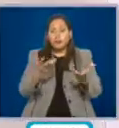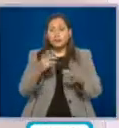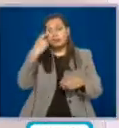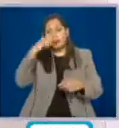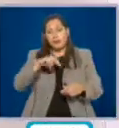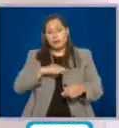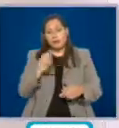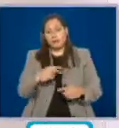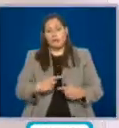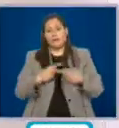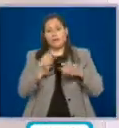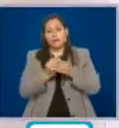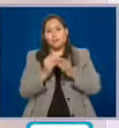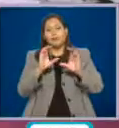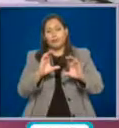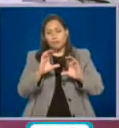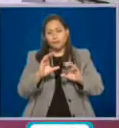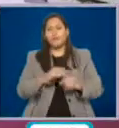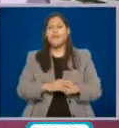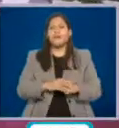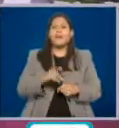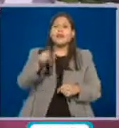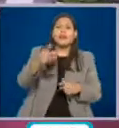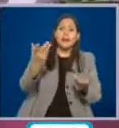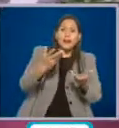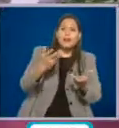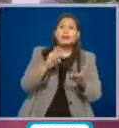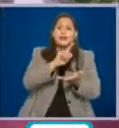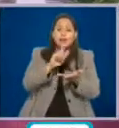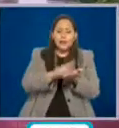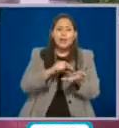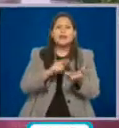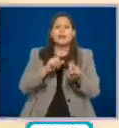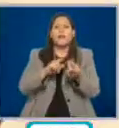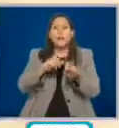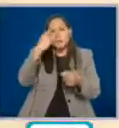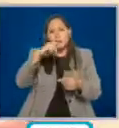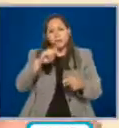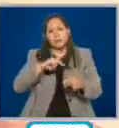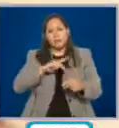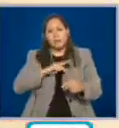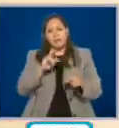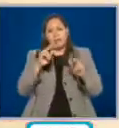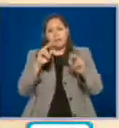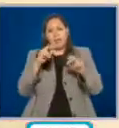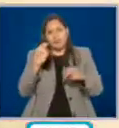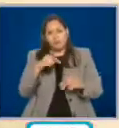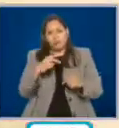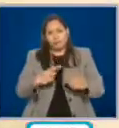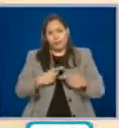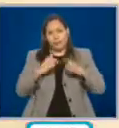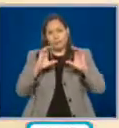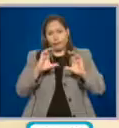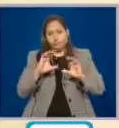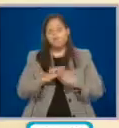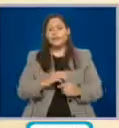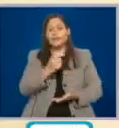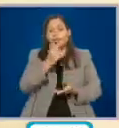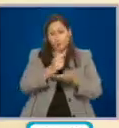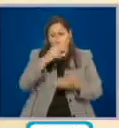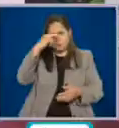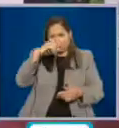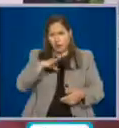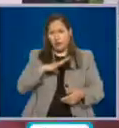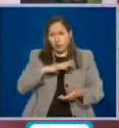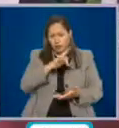para poder llevar a cabo esta protección. Claro, de ahí la importancia entonces de que esto se mantenga vigente al día, pues. En la Ciudad de México sí contamos con una